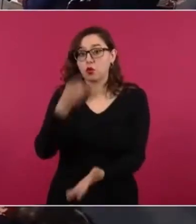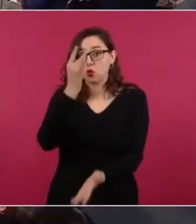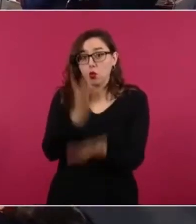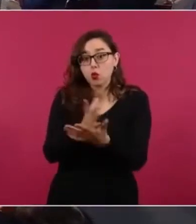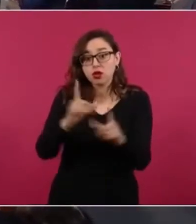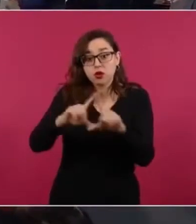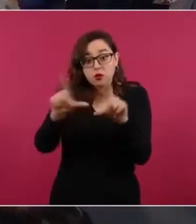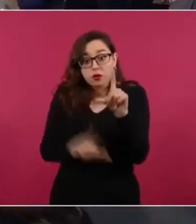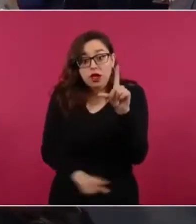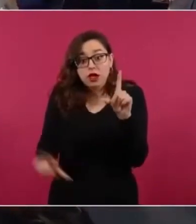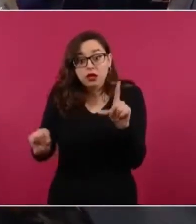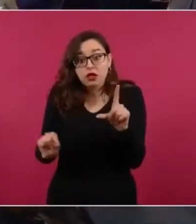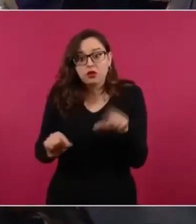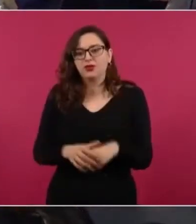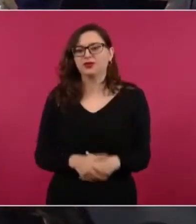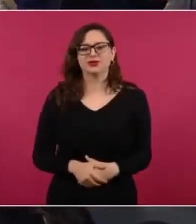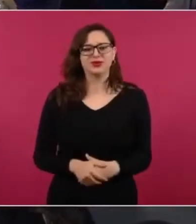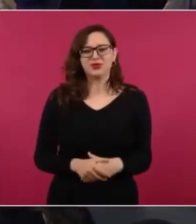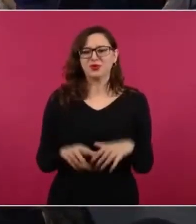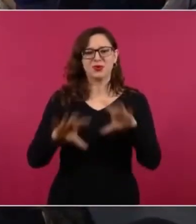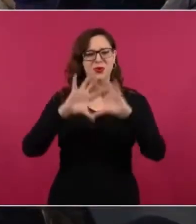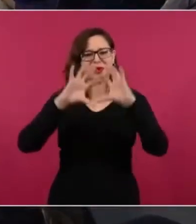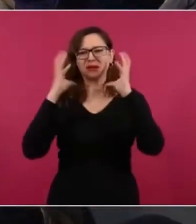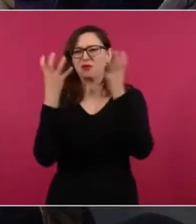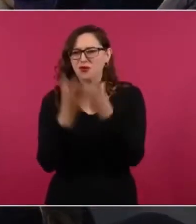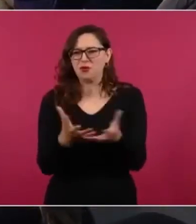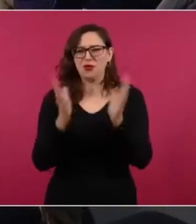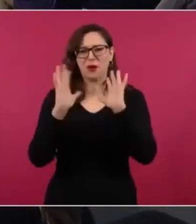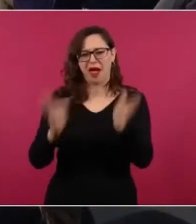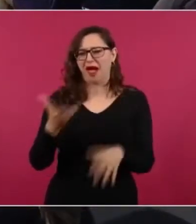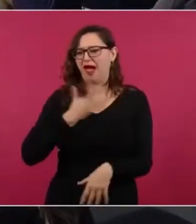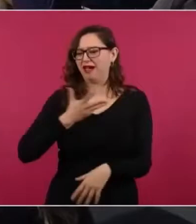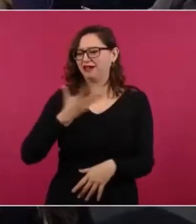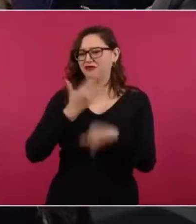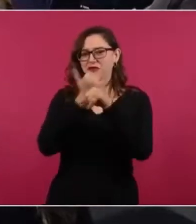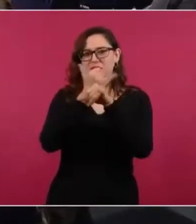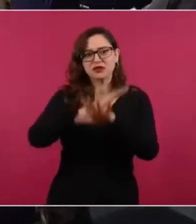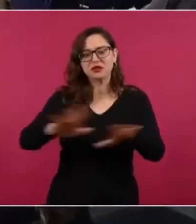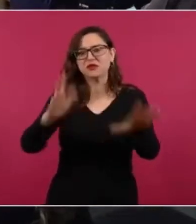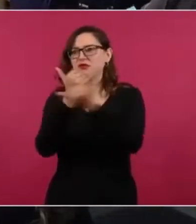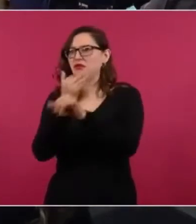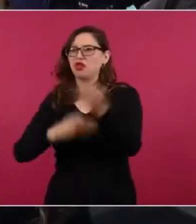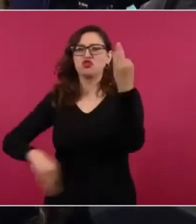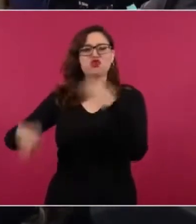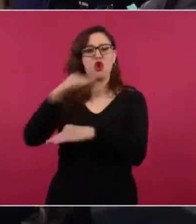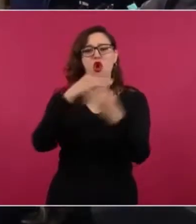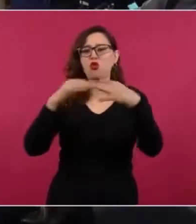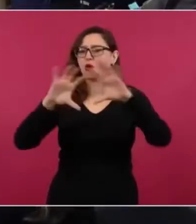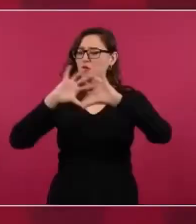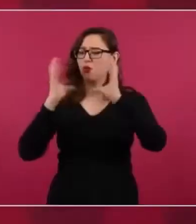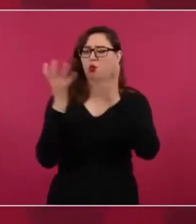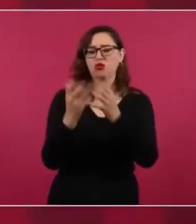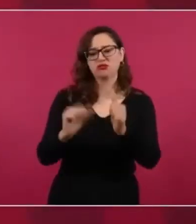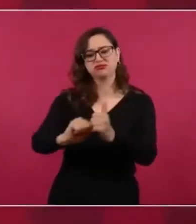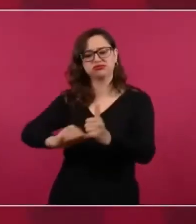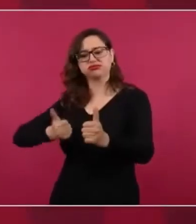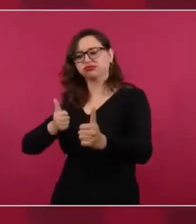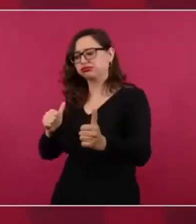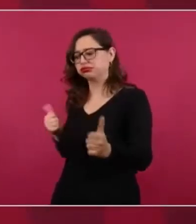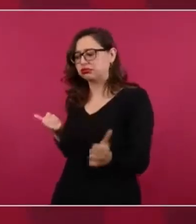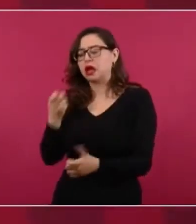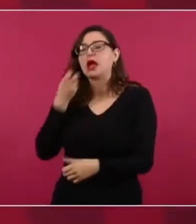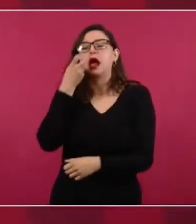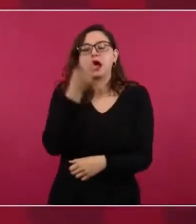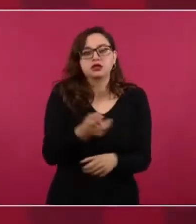se ha dado la pérdida de aprendizajes a nivel mundial. Por eso vamos a revisar con toda precisión cuáles son los datos, y eso sí se